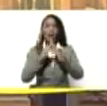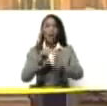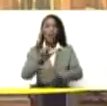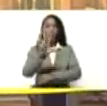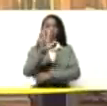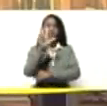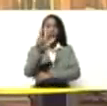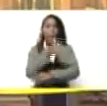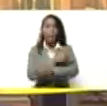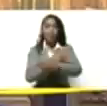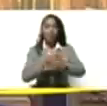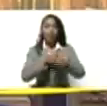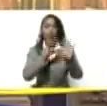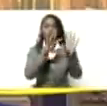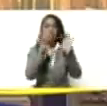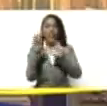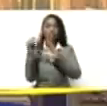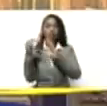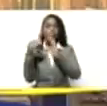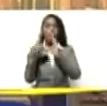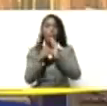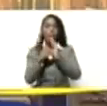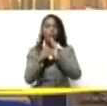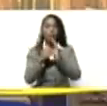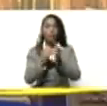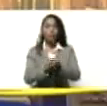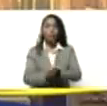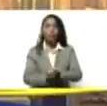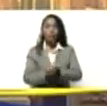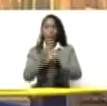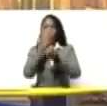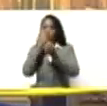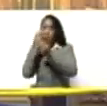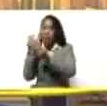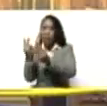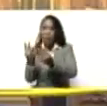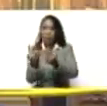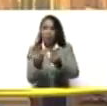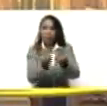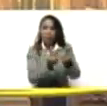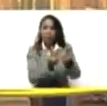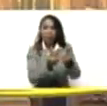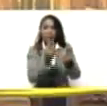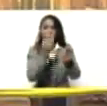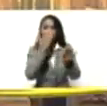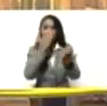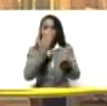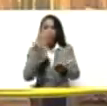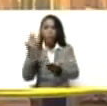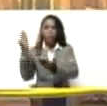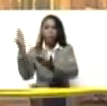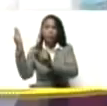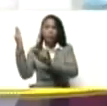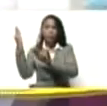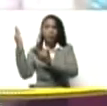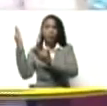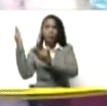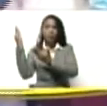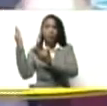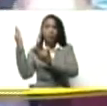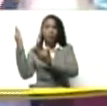no estaba en la gaceta cuando llegamos al hipódromo y vamos a apostar al